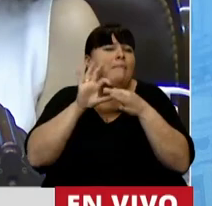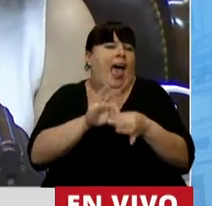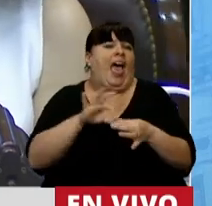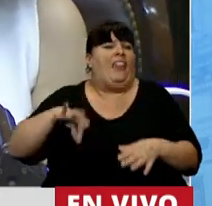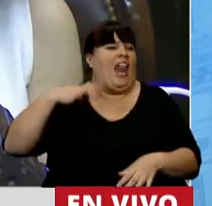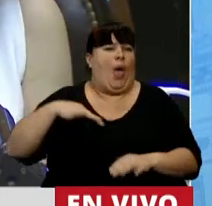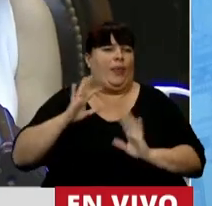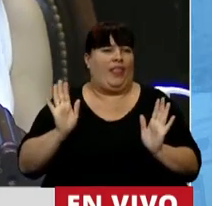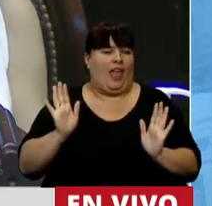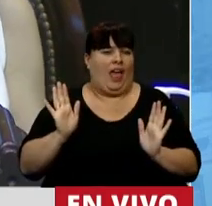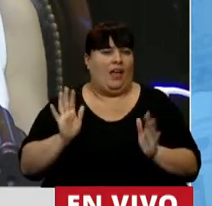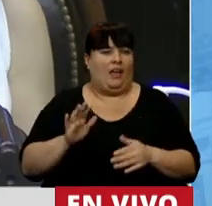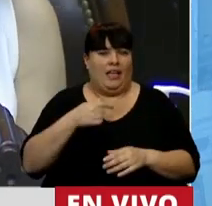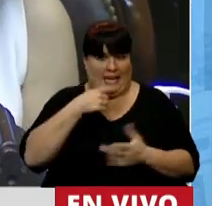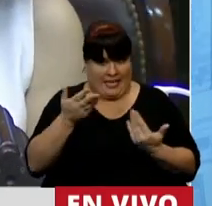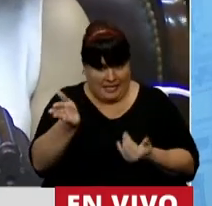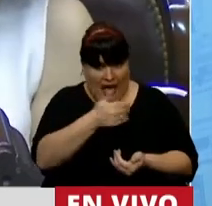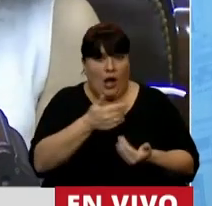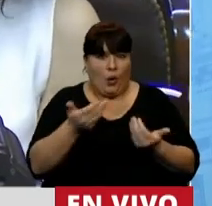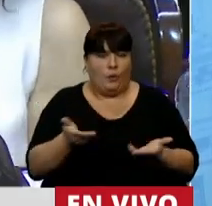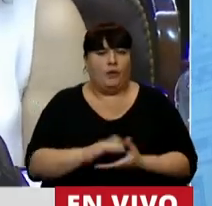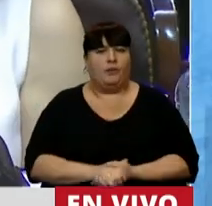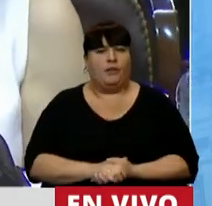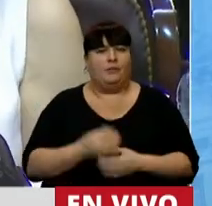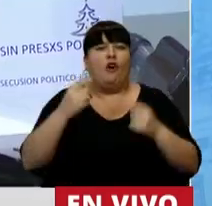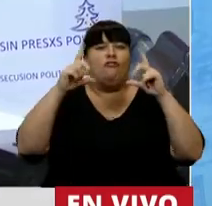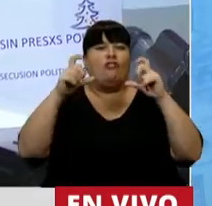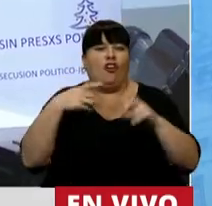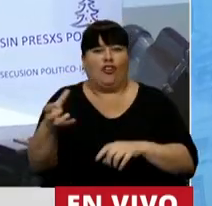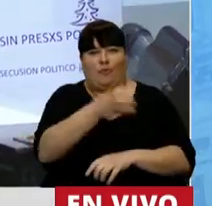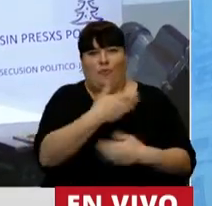la vida. ¿Me saqué esto? Estoy sacando foto.